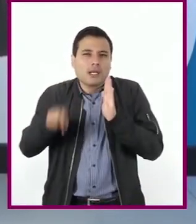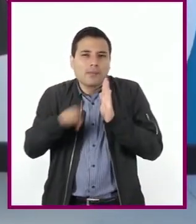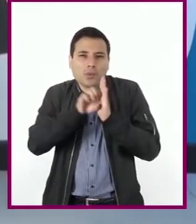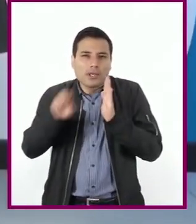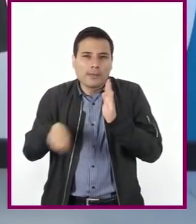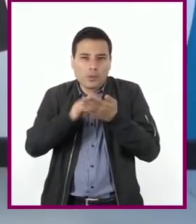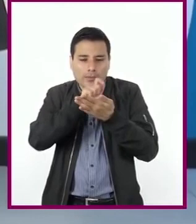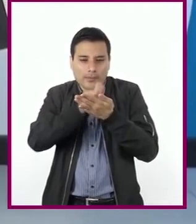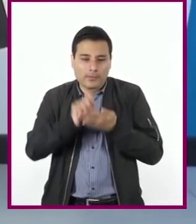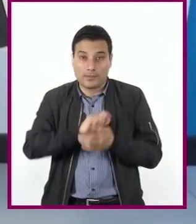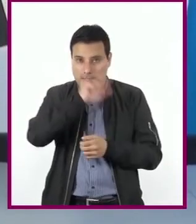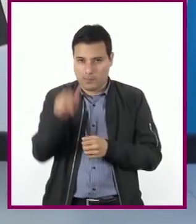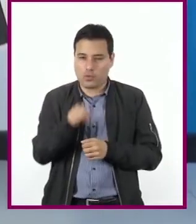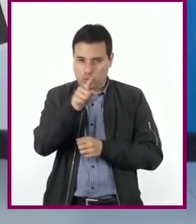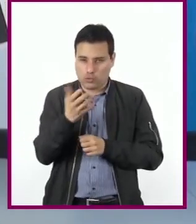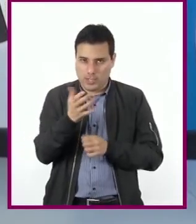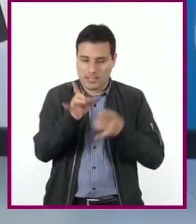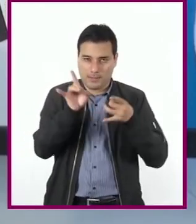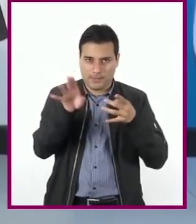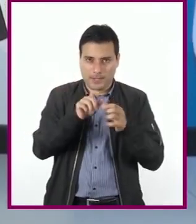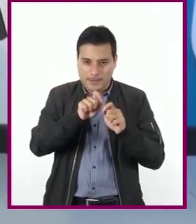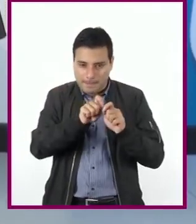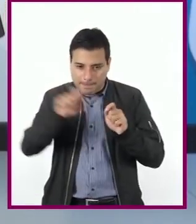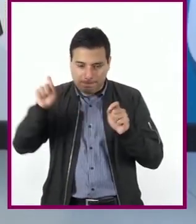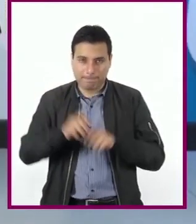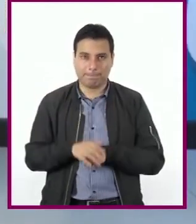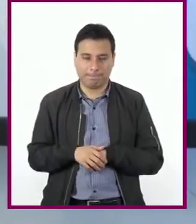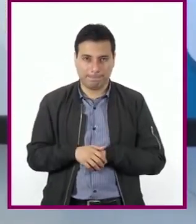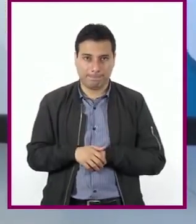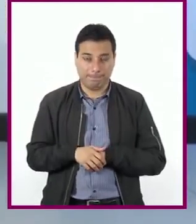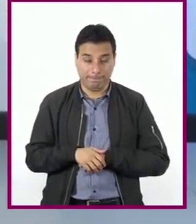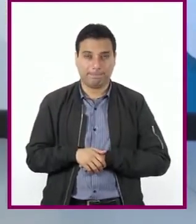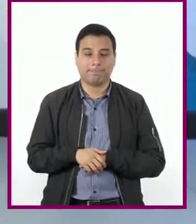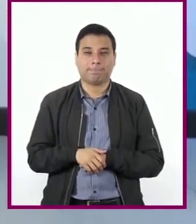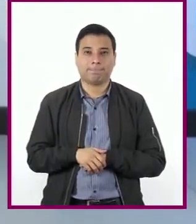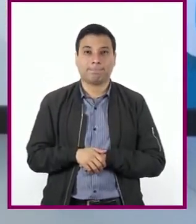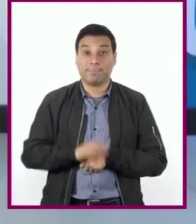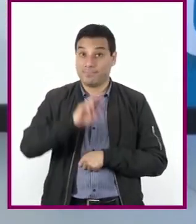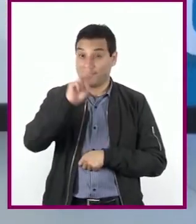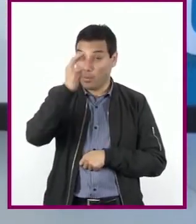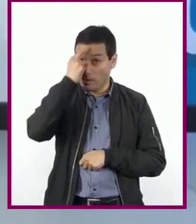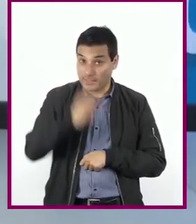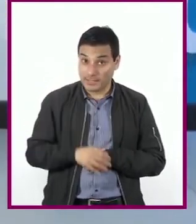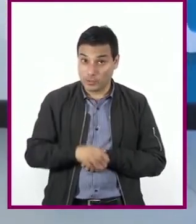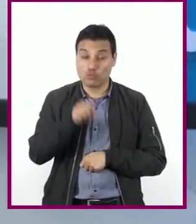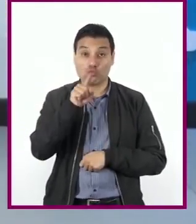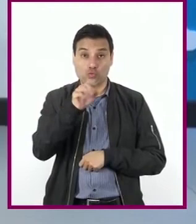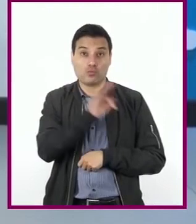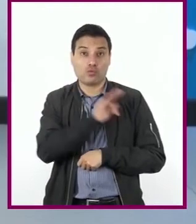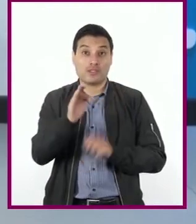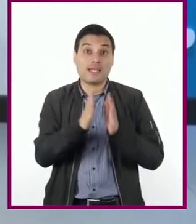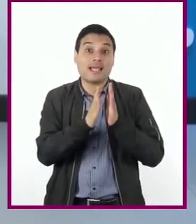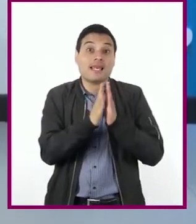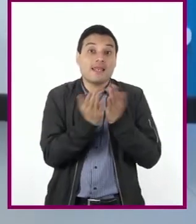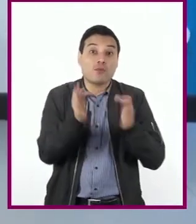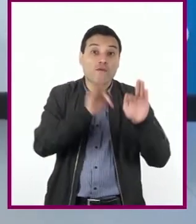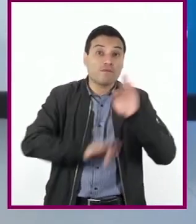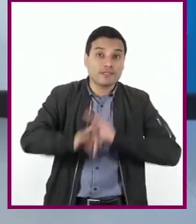de los sistemas vectoriales de las fuerzas que se aplican en cada caso. Recuerda que puedes apoyarte de tu libro de